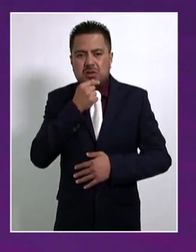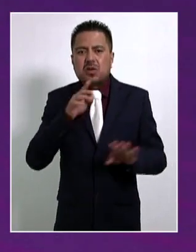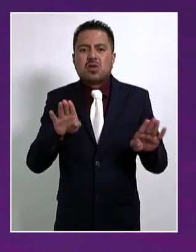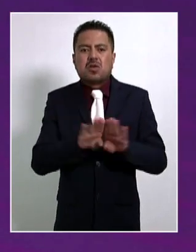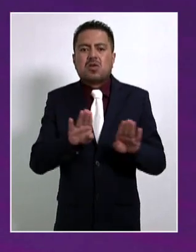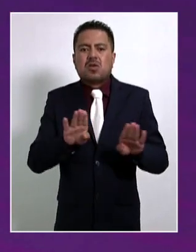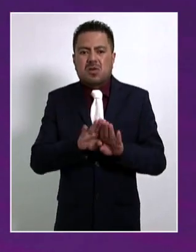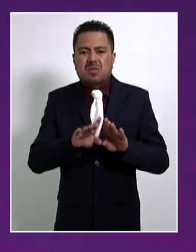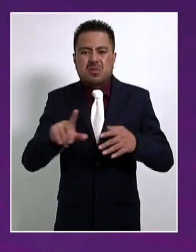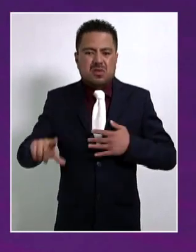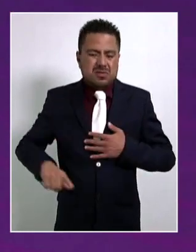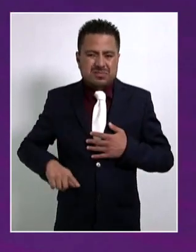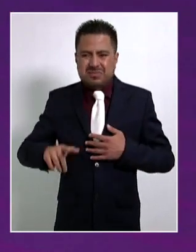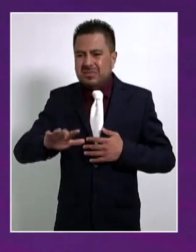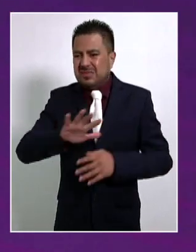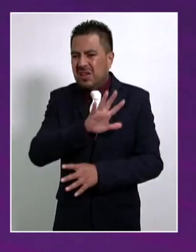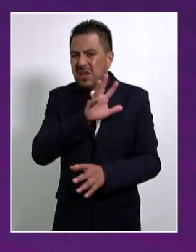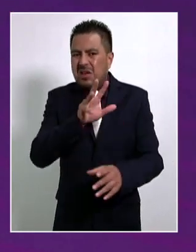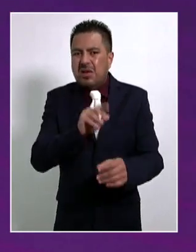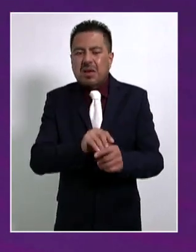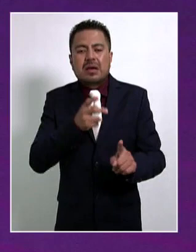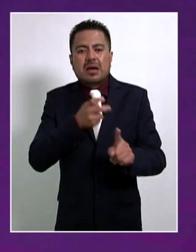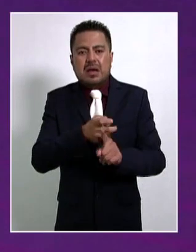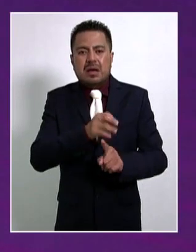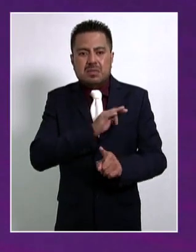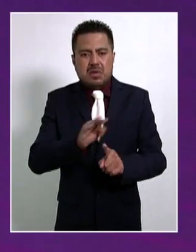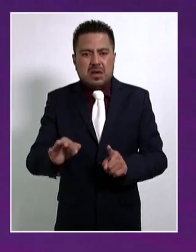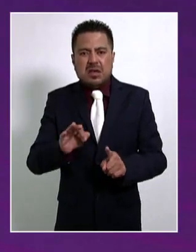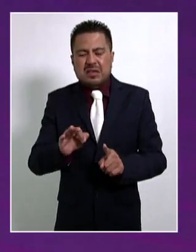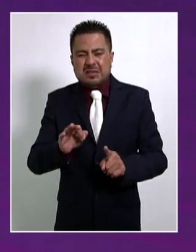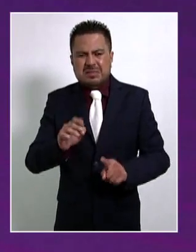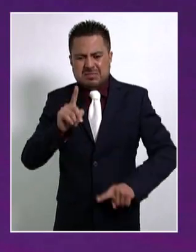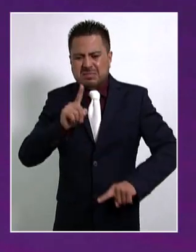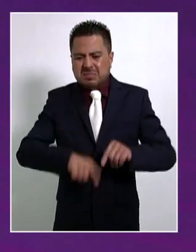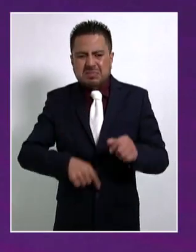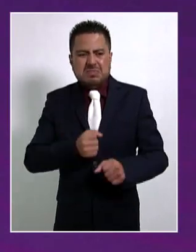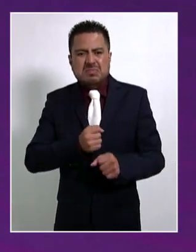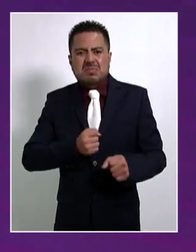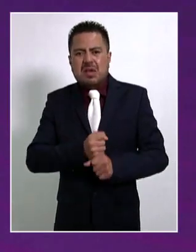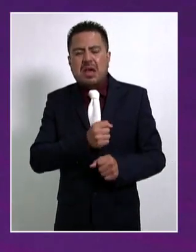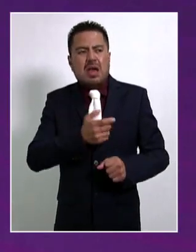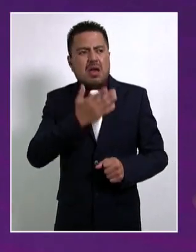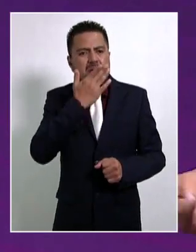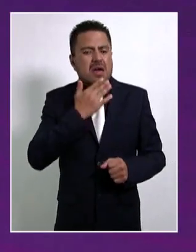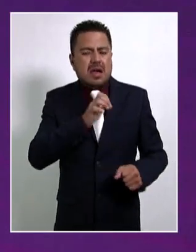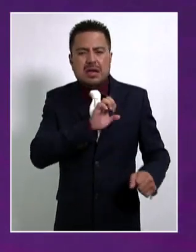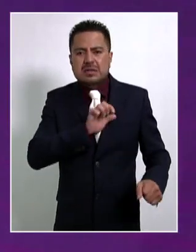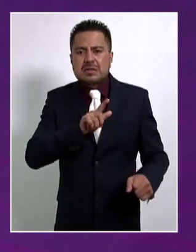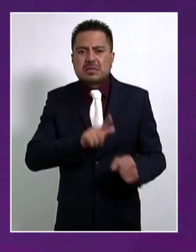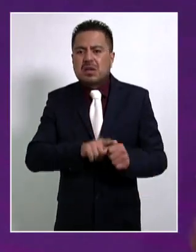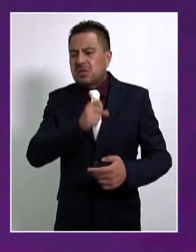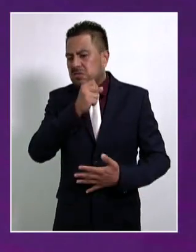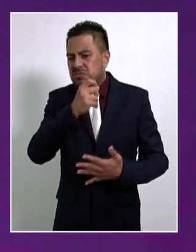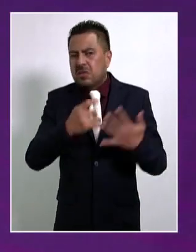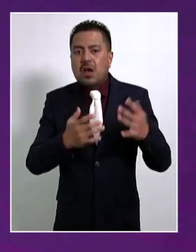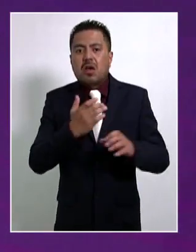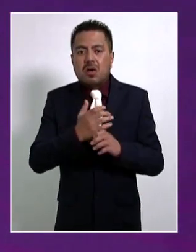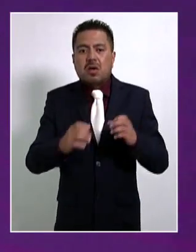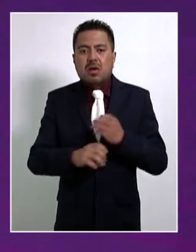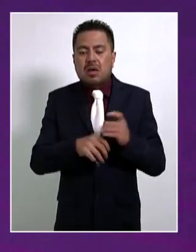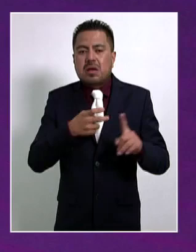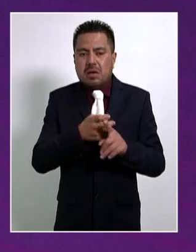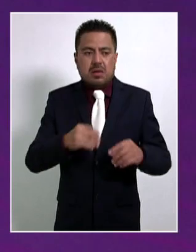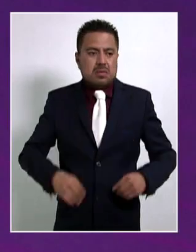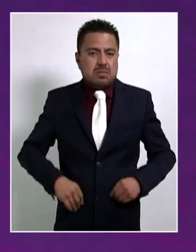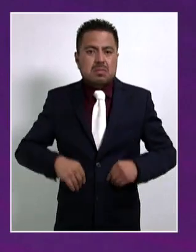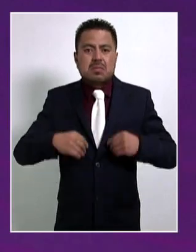las autoridades, en cierto sentido, actuaron con negligencia ante un caso en especial. Todas esas cuestiones son las que